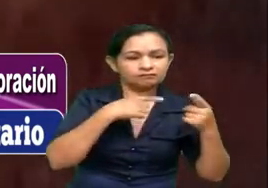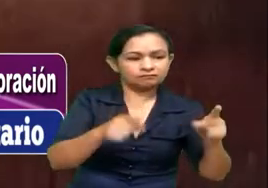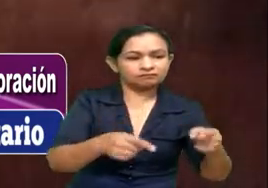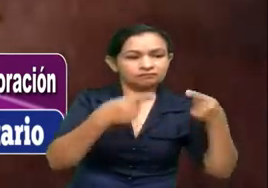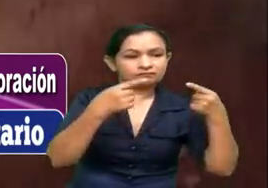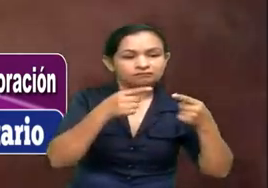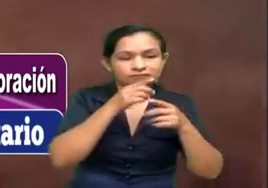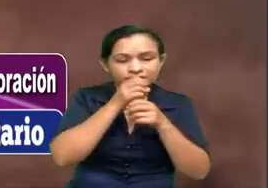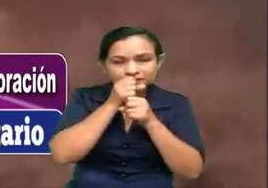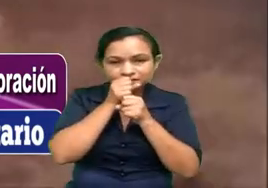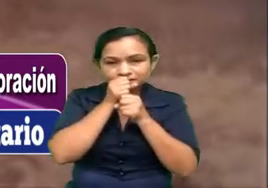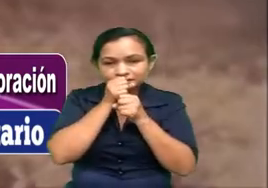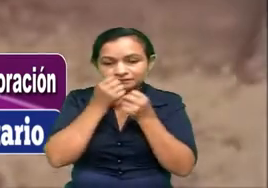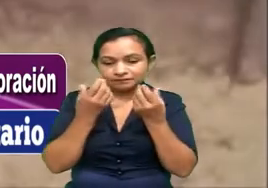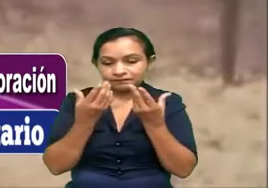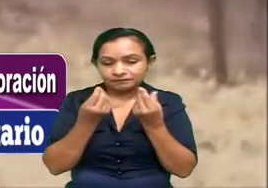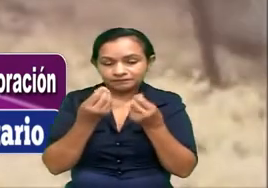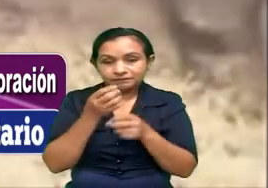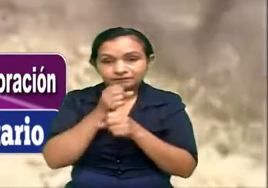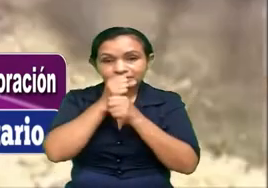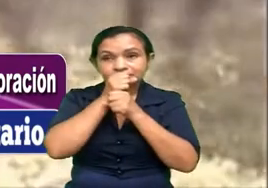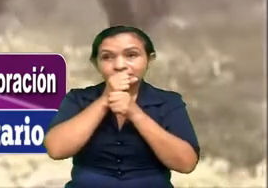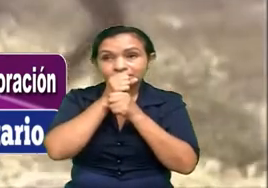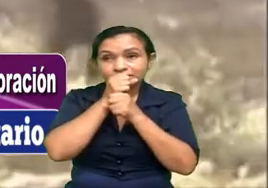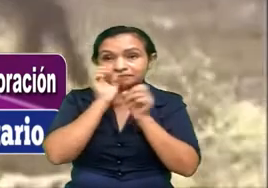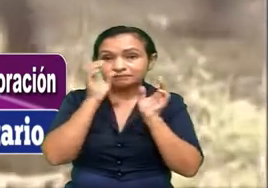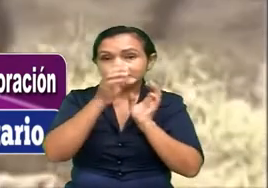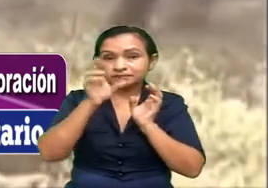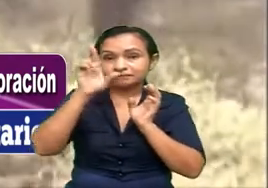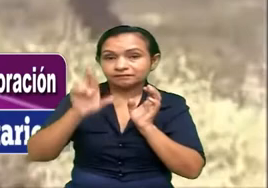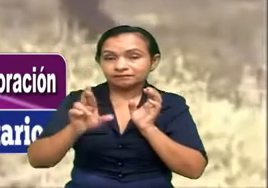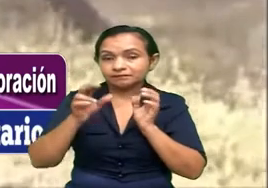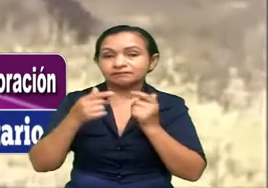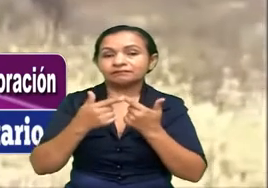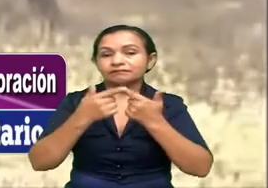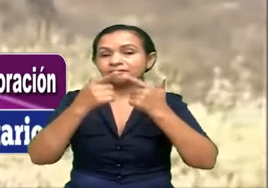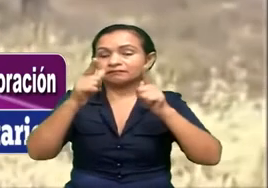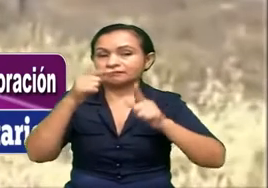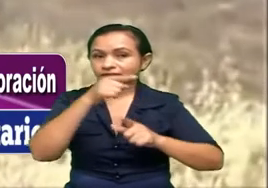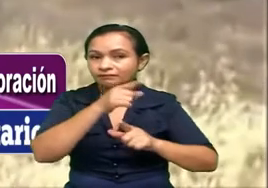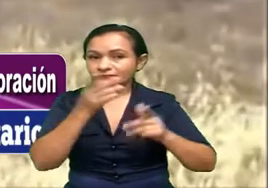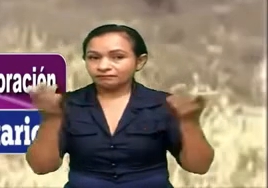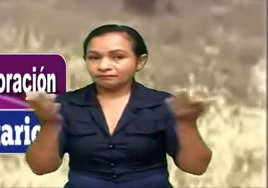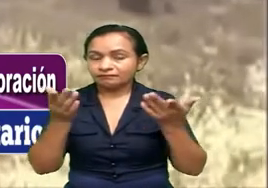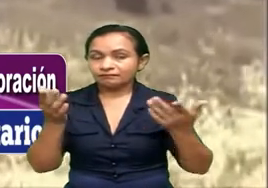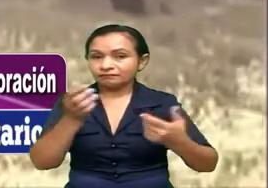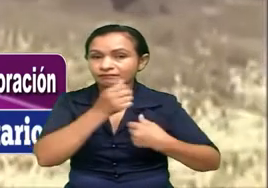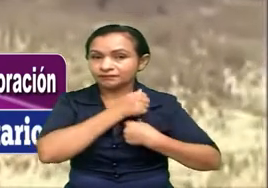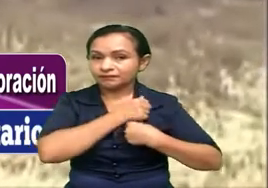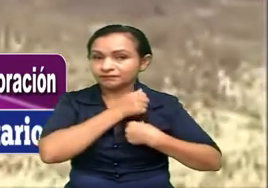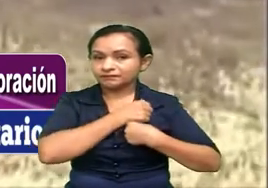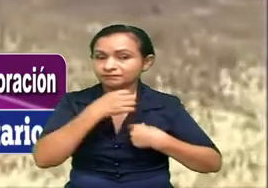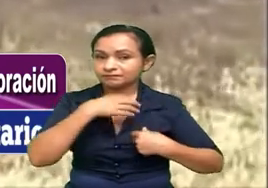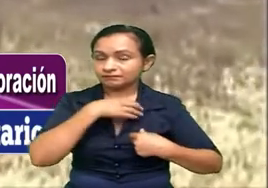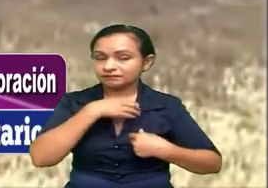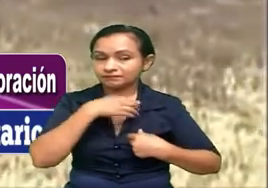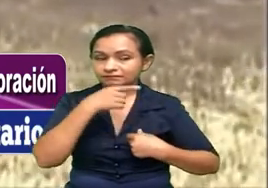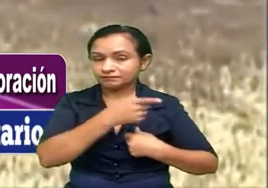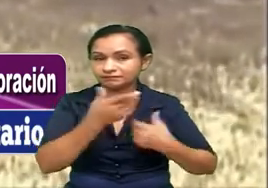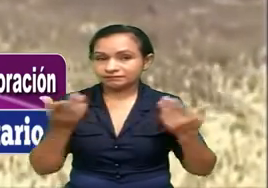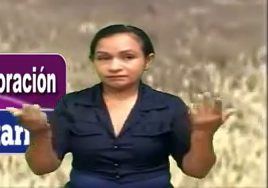claro, esas son los actos democráticos de Costa Rica, que manu militari, porque además de